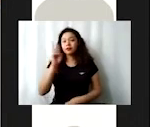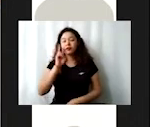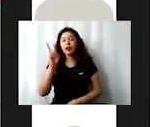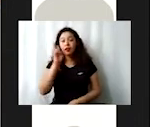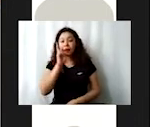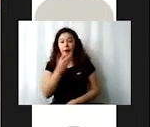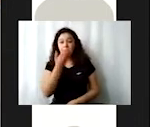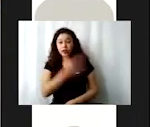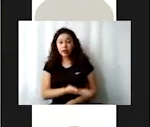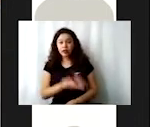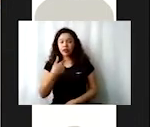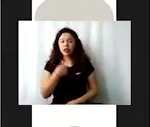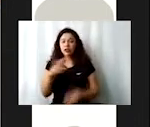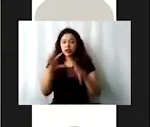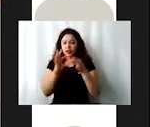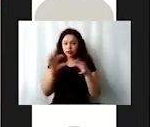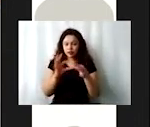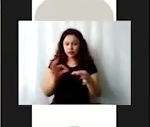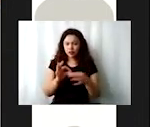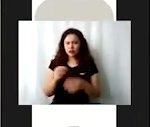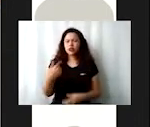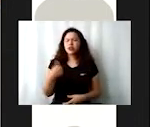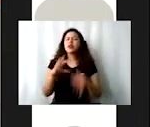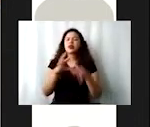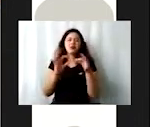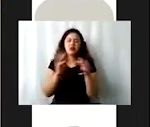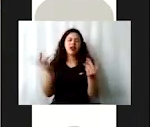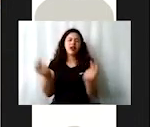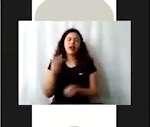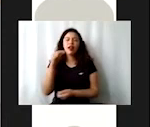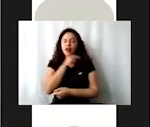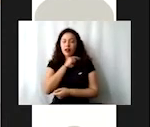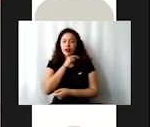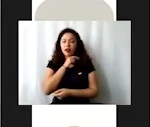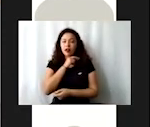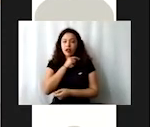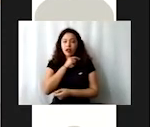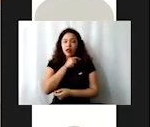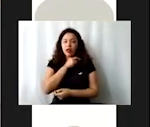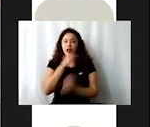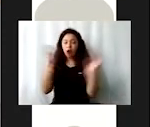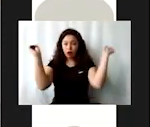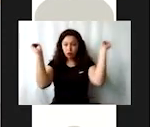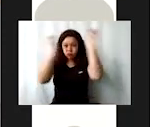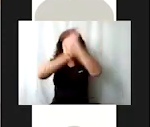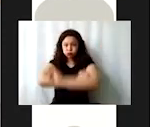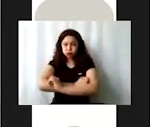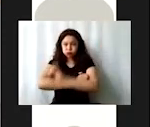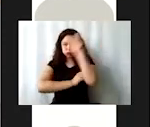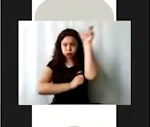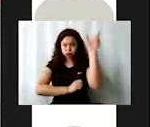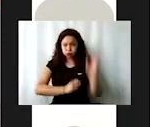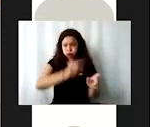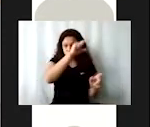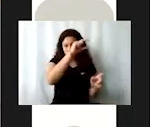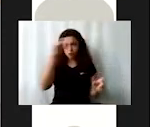lo que yo acabo de mencionar. Yo se los voy a describir, que en las partes oscuras que ustedes observan ahí están, por